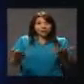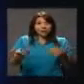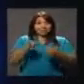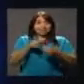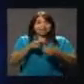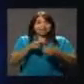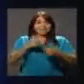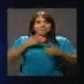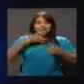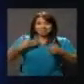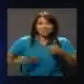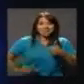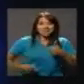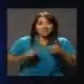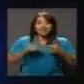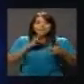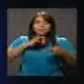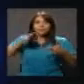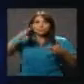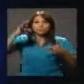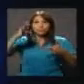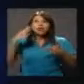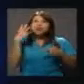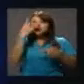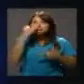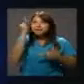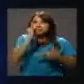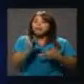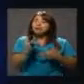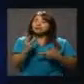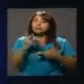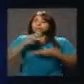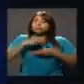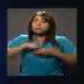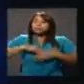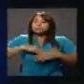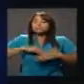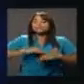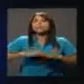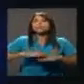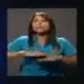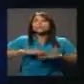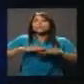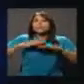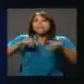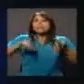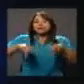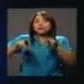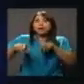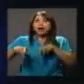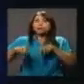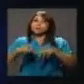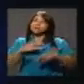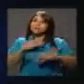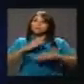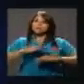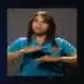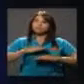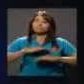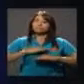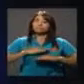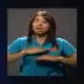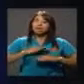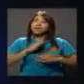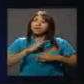espíritu las bellas artes vienen a llenar algo muy importante en el ser humano que es la complacencia y el